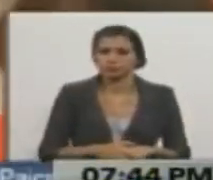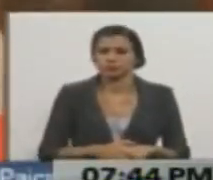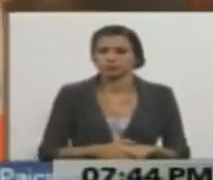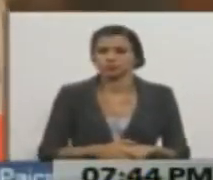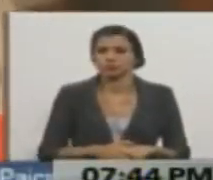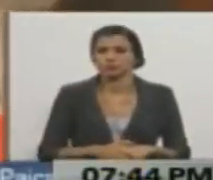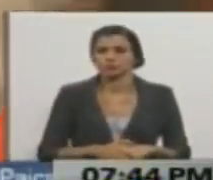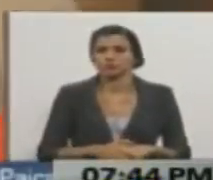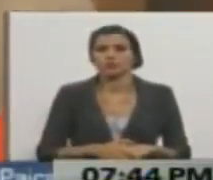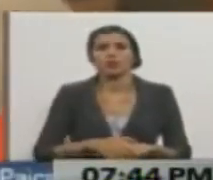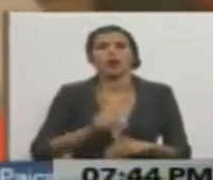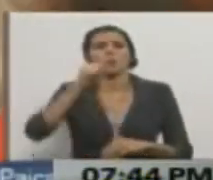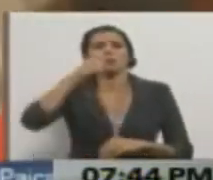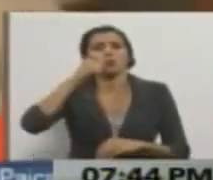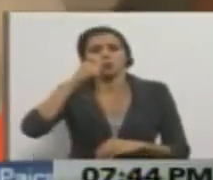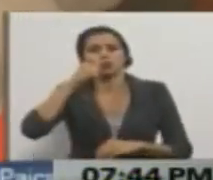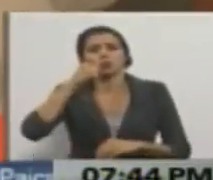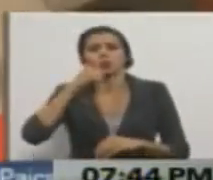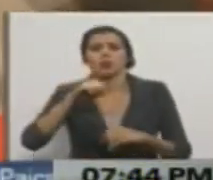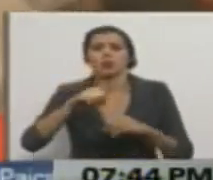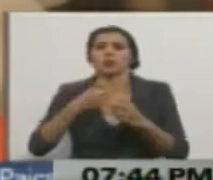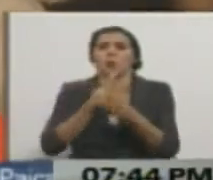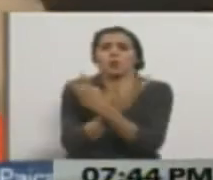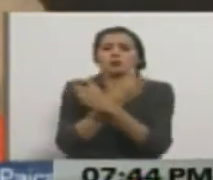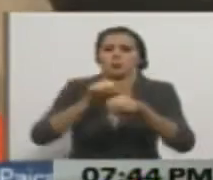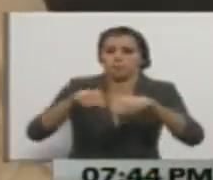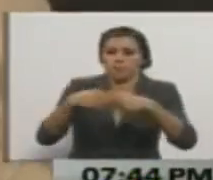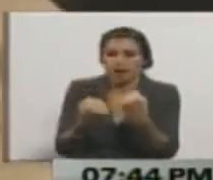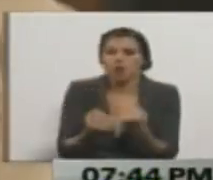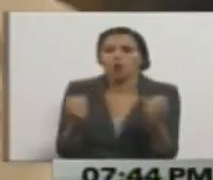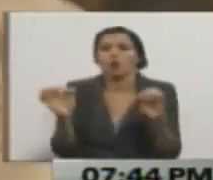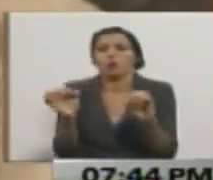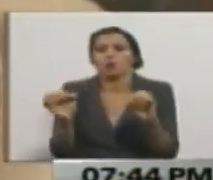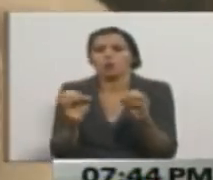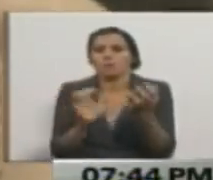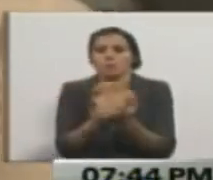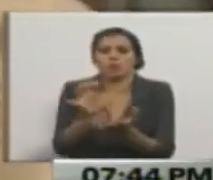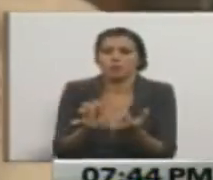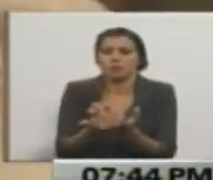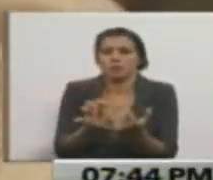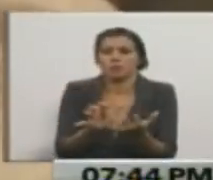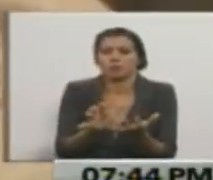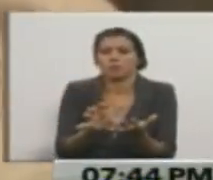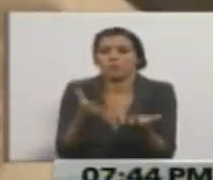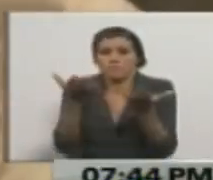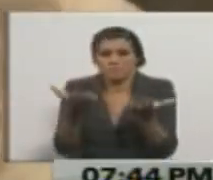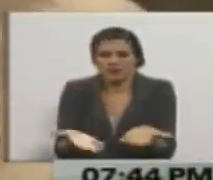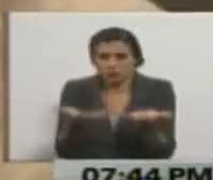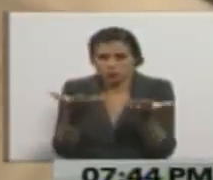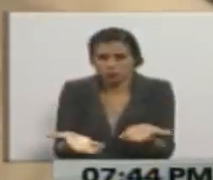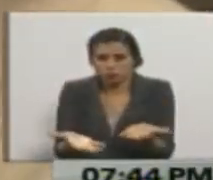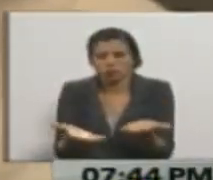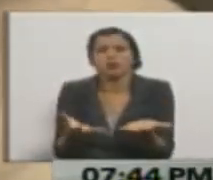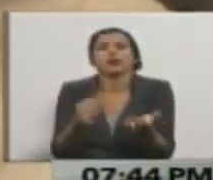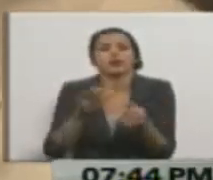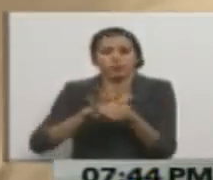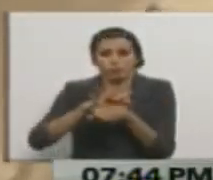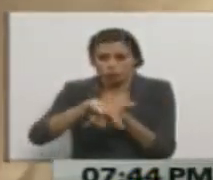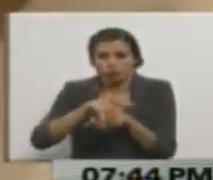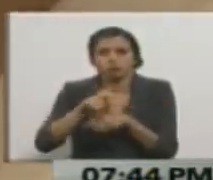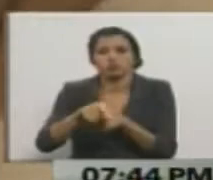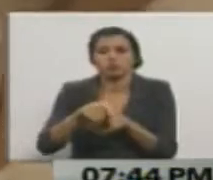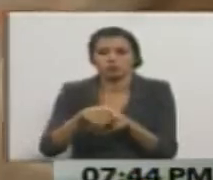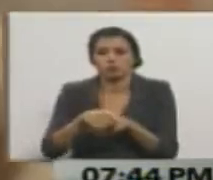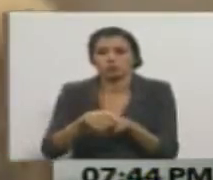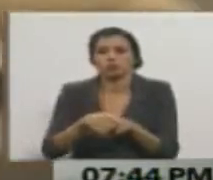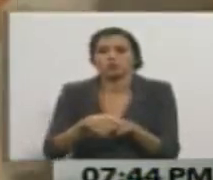hay aves que traigan fracturas de origen, si hay aves que tengan problemas con la distribución del peso, todo eso va a influir en el